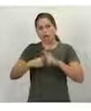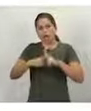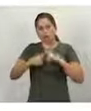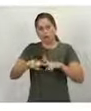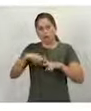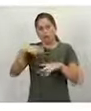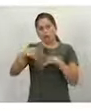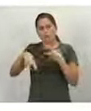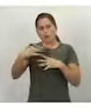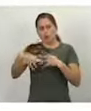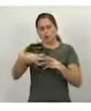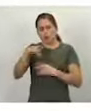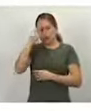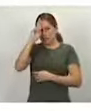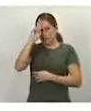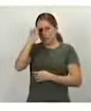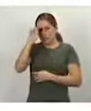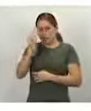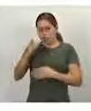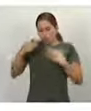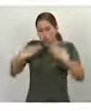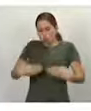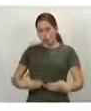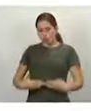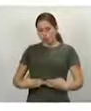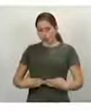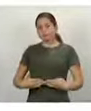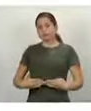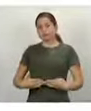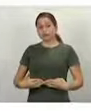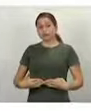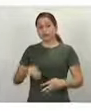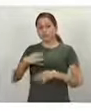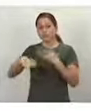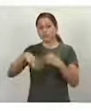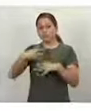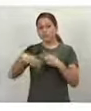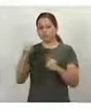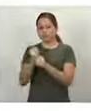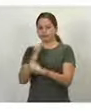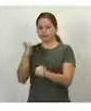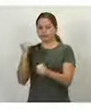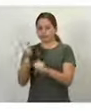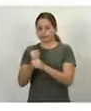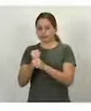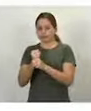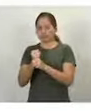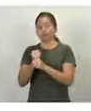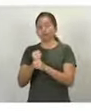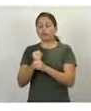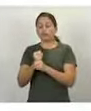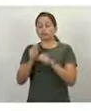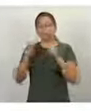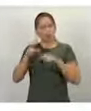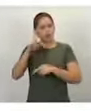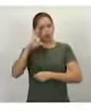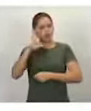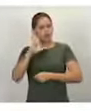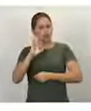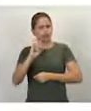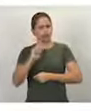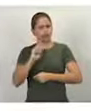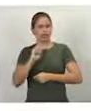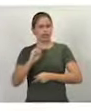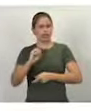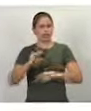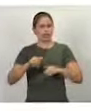de la salud y el problema del desempleo. Ahora comprenderás por qué